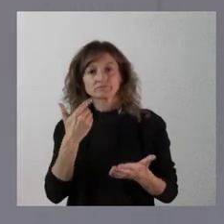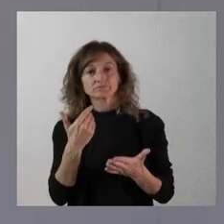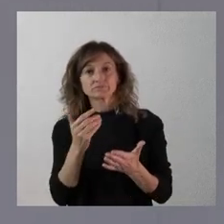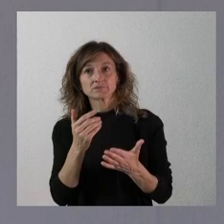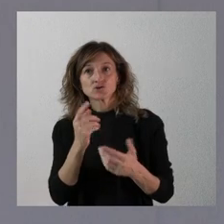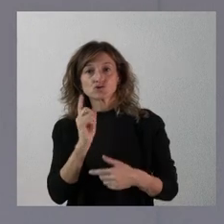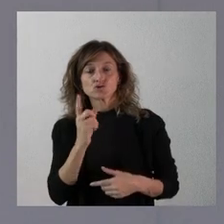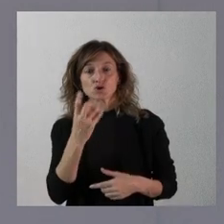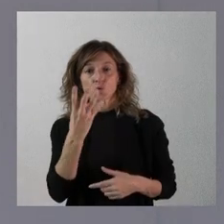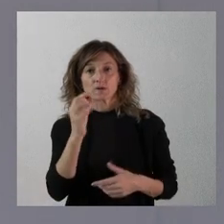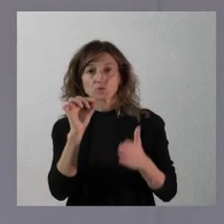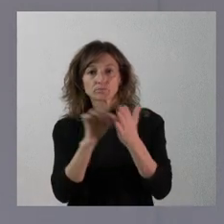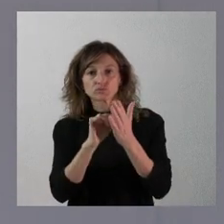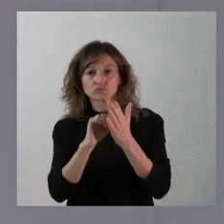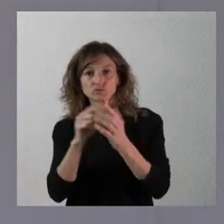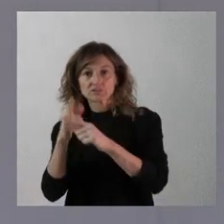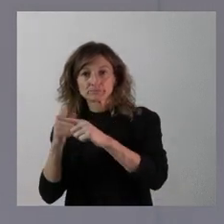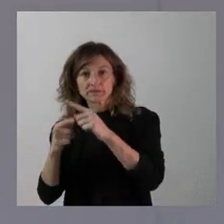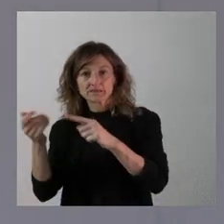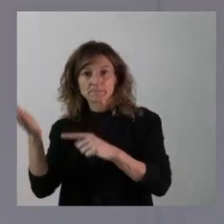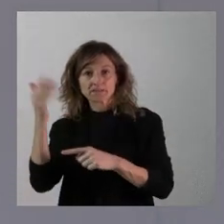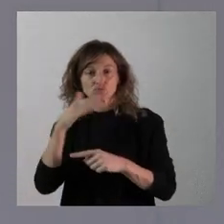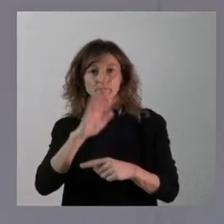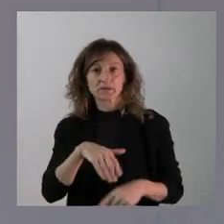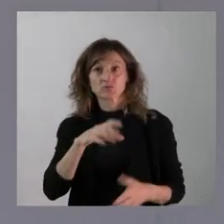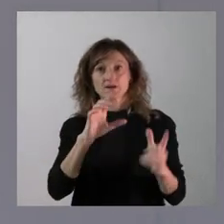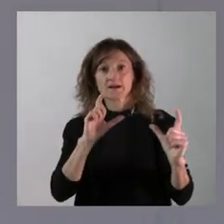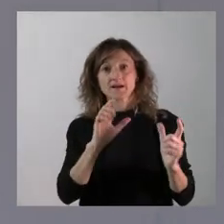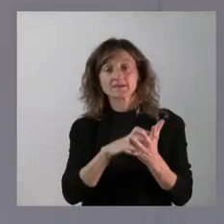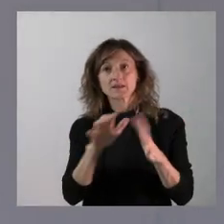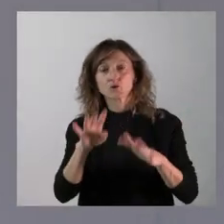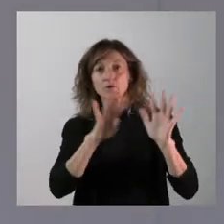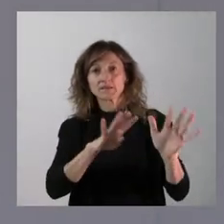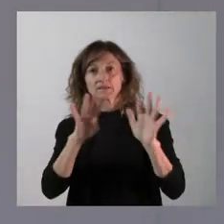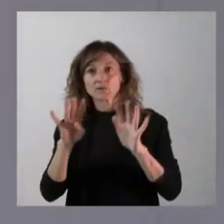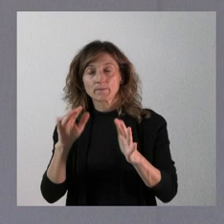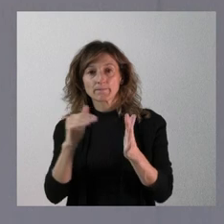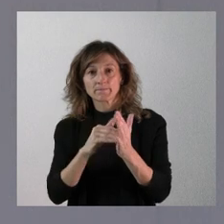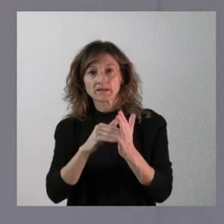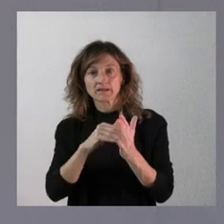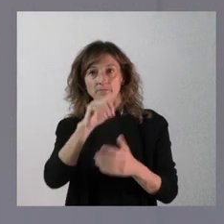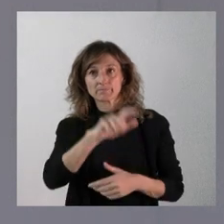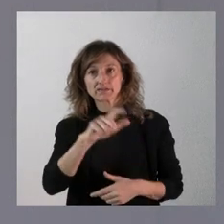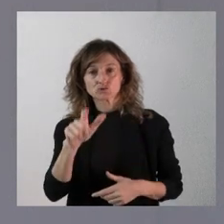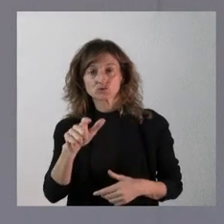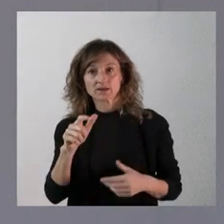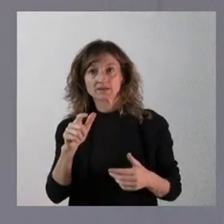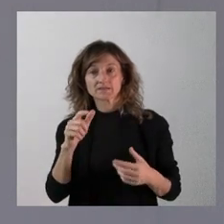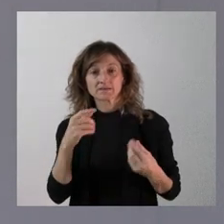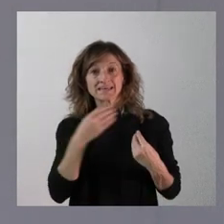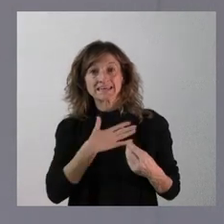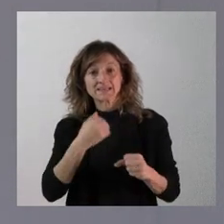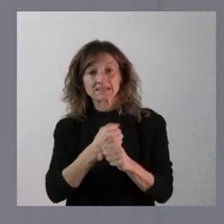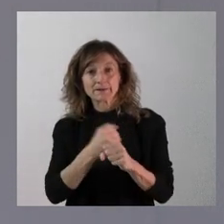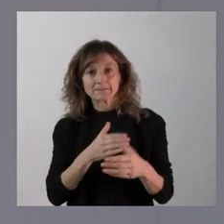cuatro puntos por debajo de la media española si tenemos todavía en Castilla y león 99.000 personas según la encuesta de población activa que quieren